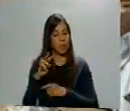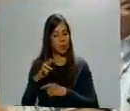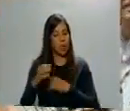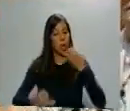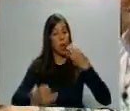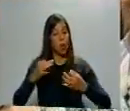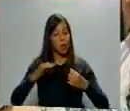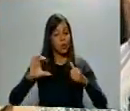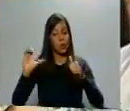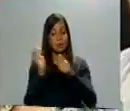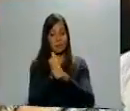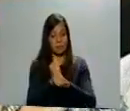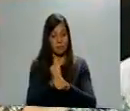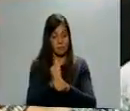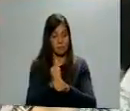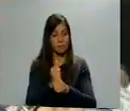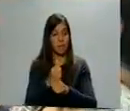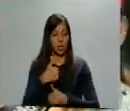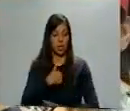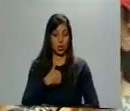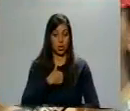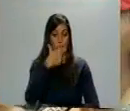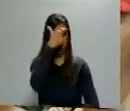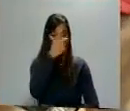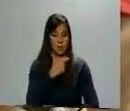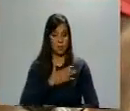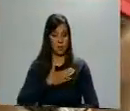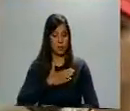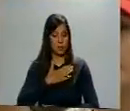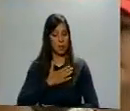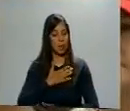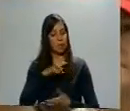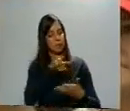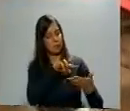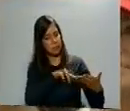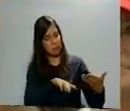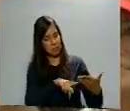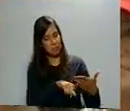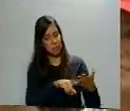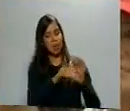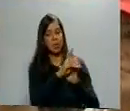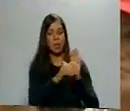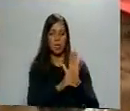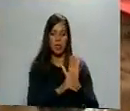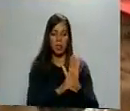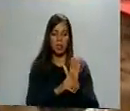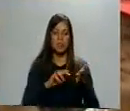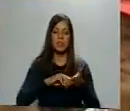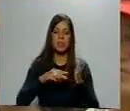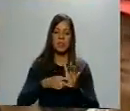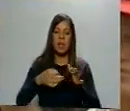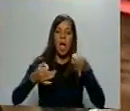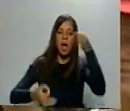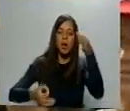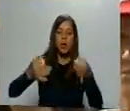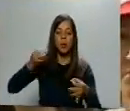justicia. Yo particularmente veo este decreto como un acto de enorme justicia,